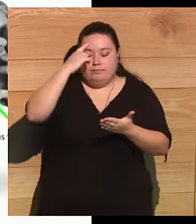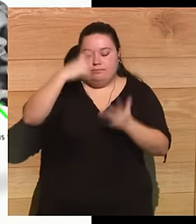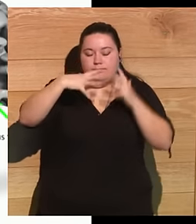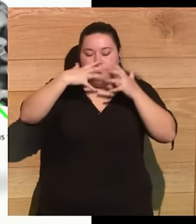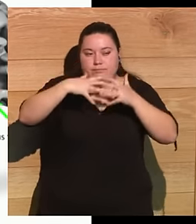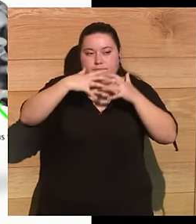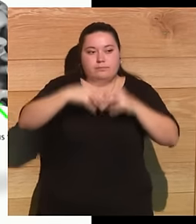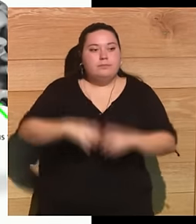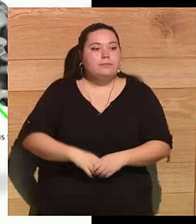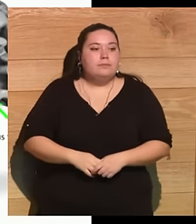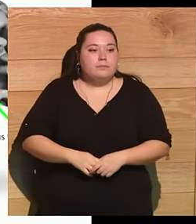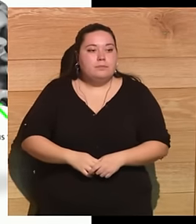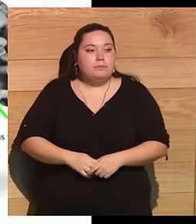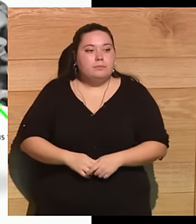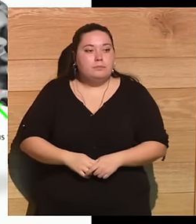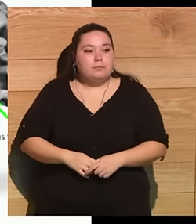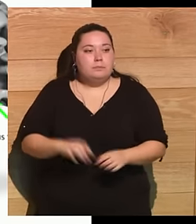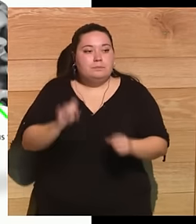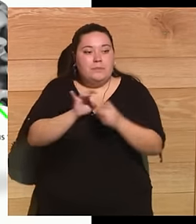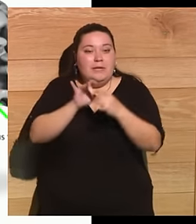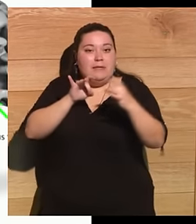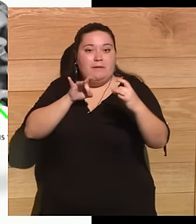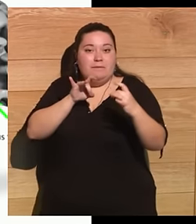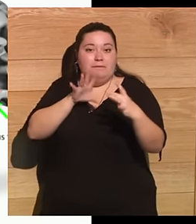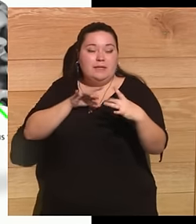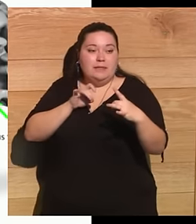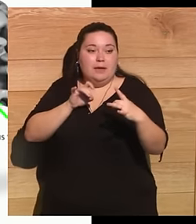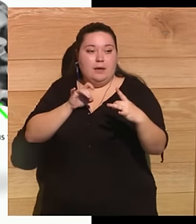ver aquí la esta flecha gris que